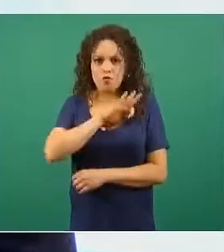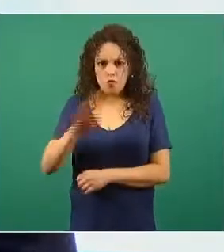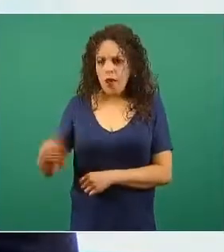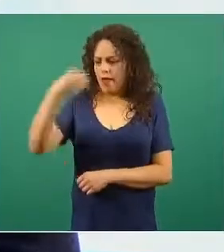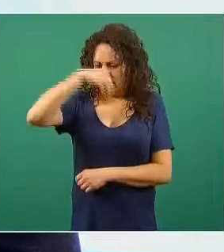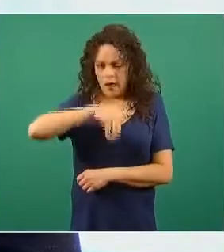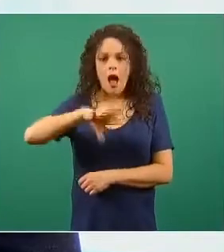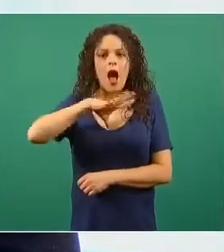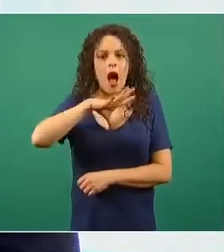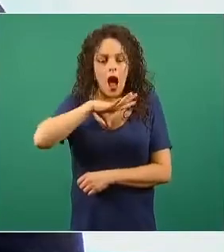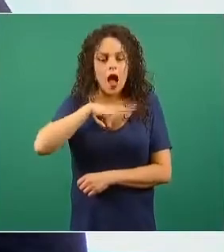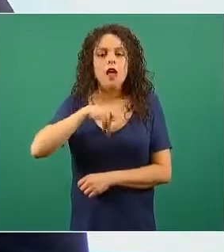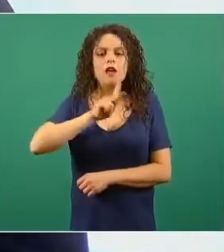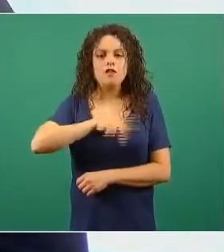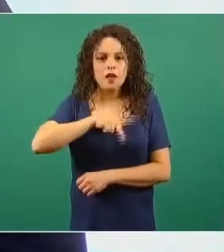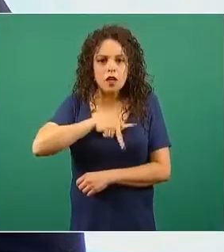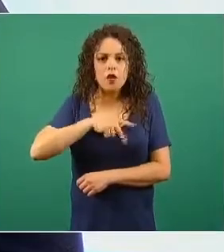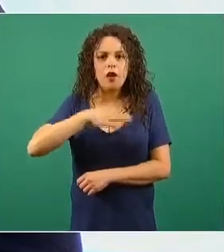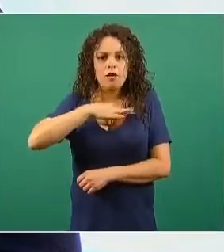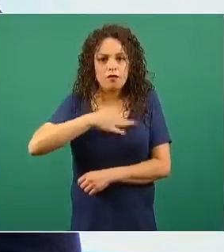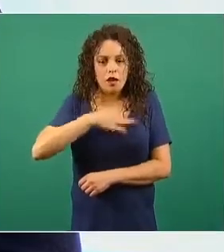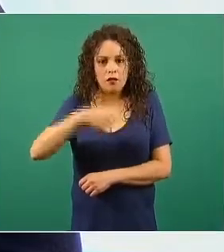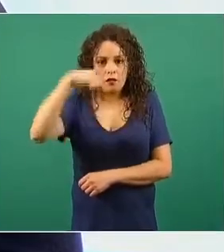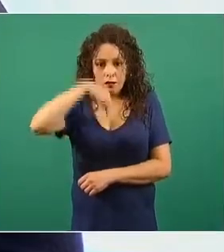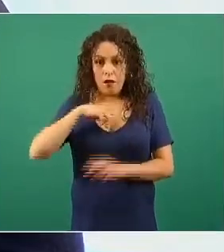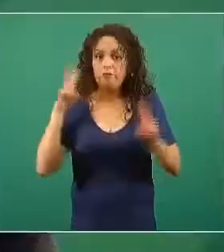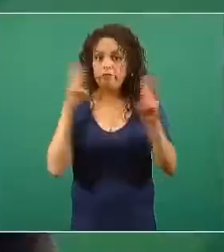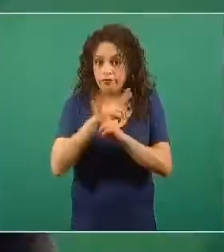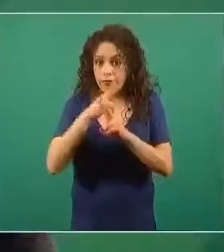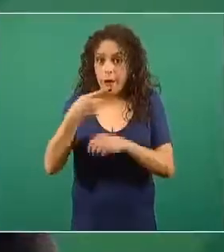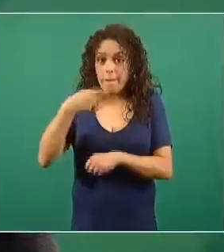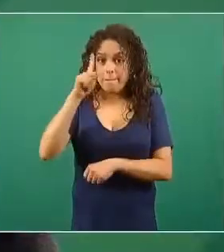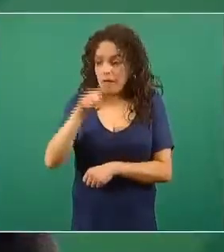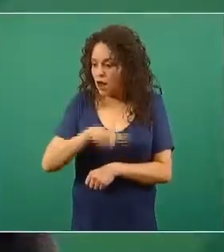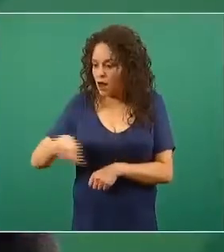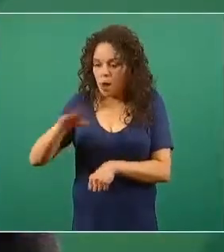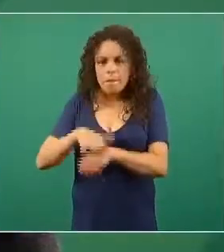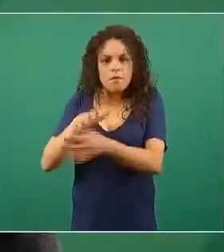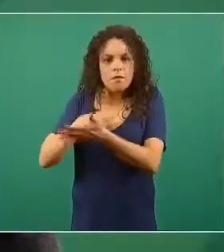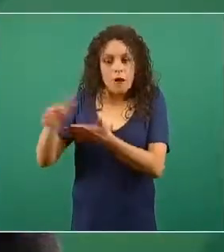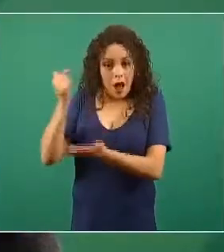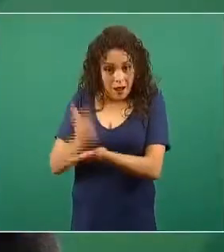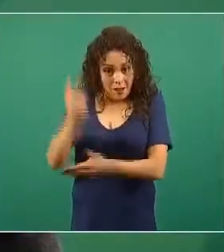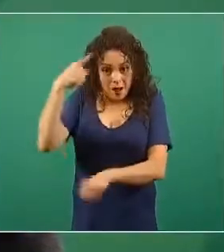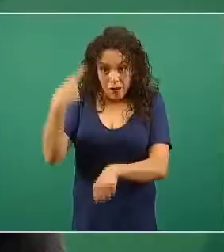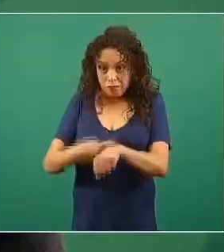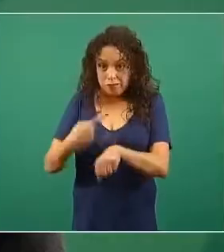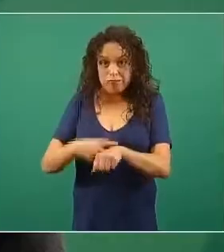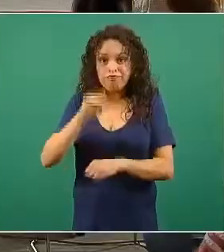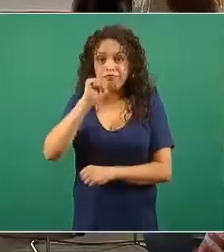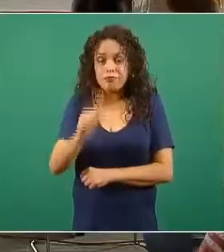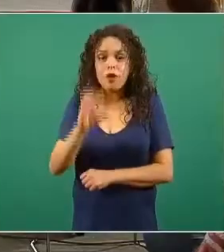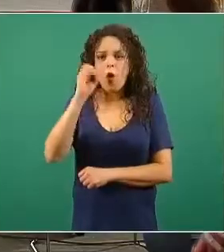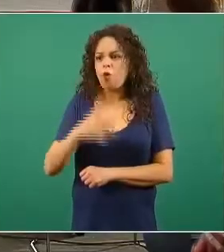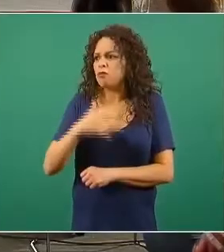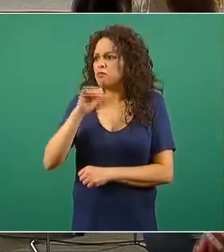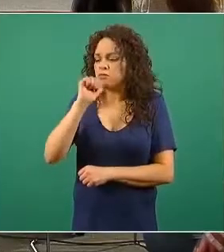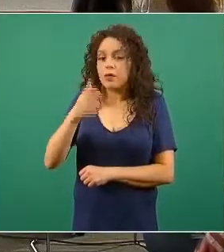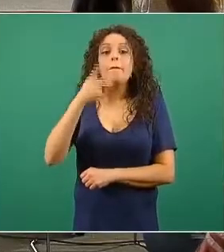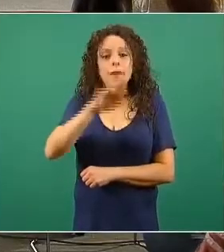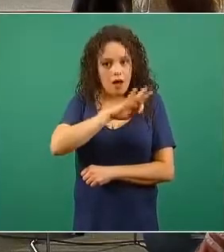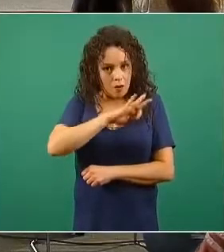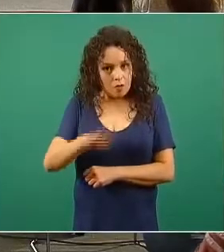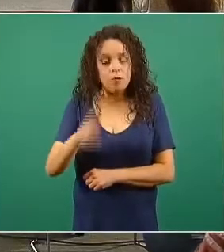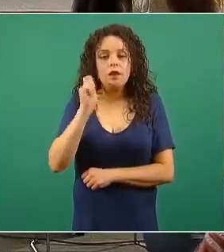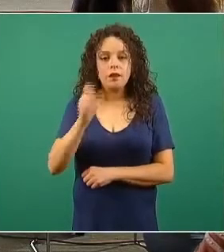vías respiratorias, la gran mayoría no enferma, no desarrolla enfermedad grave inclusive, pero pueden transmitir